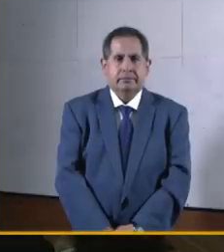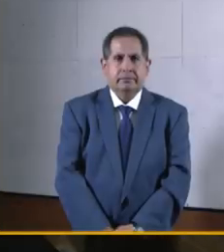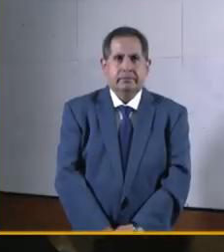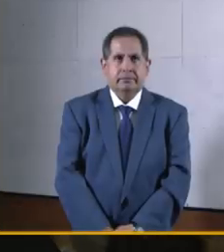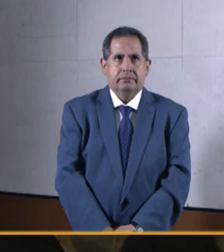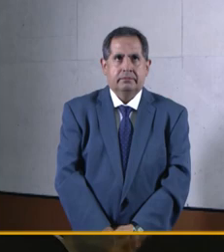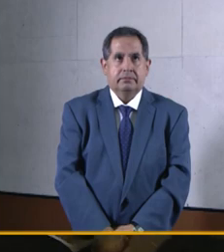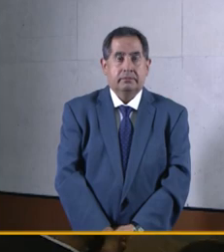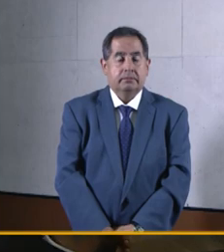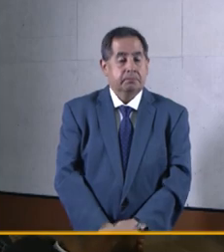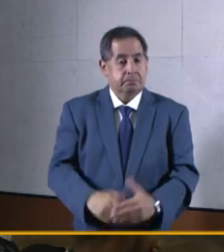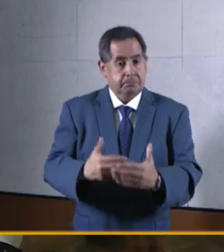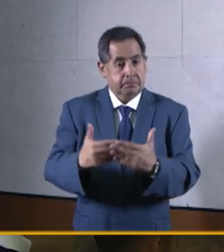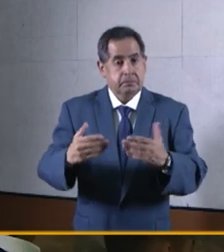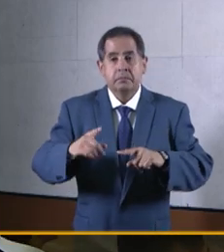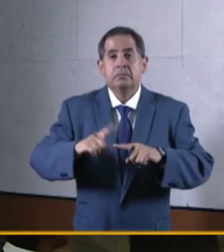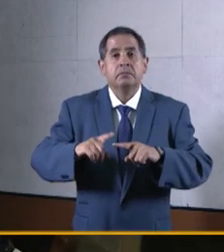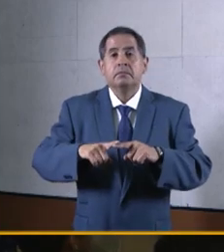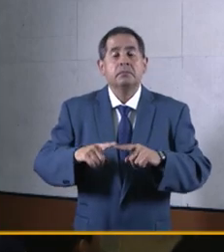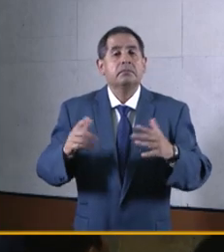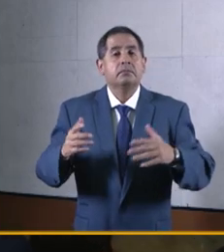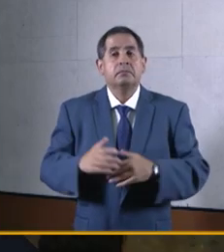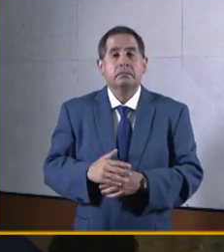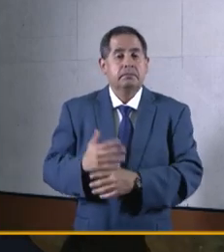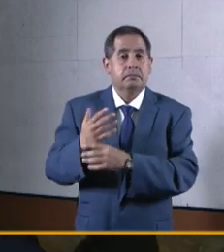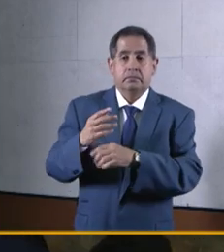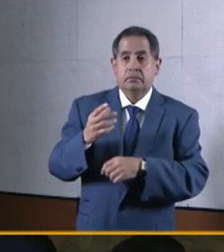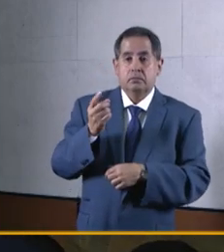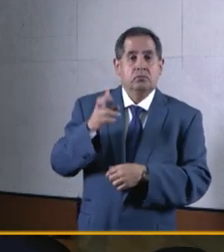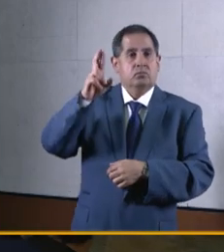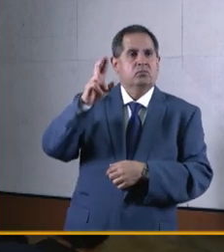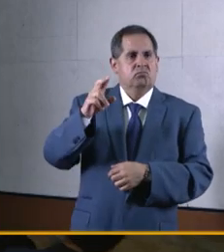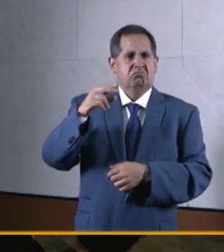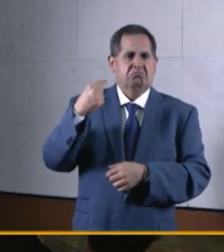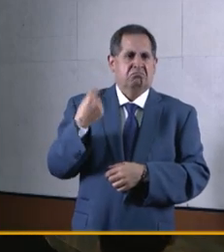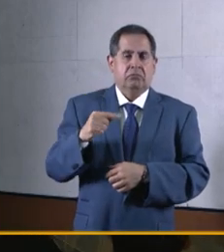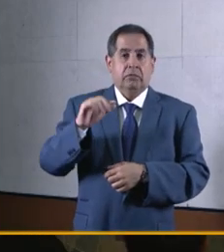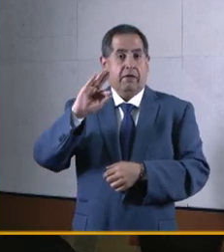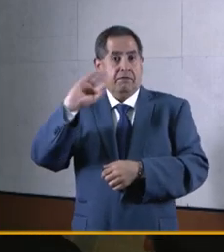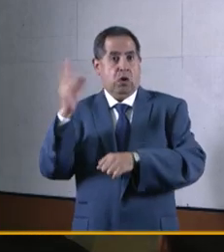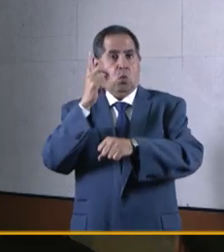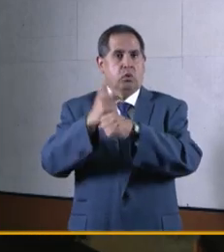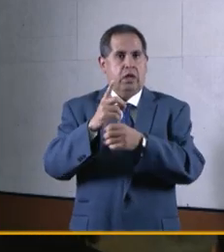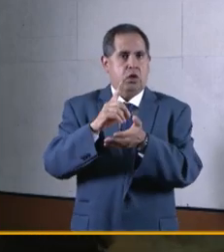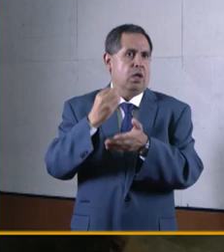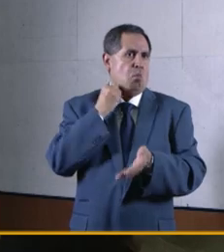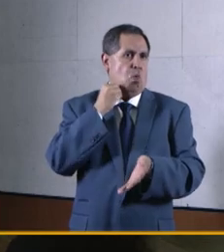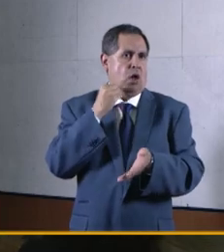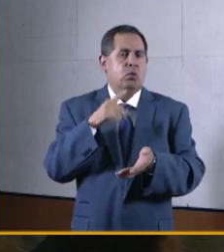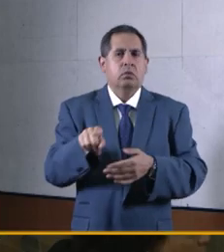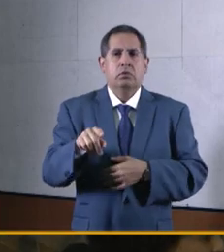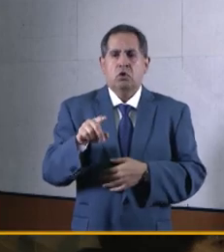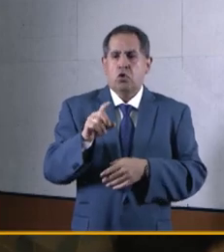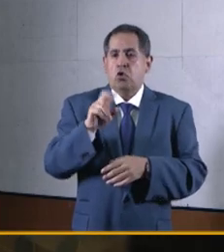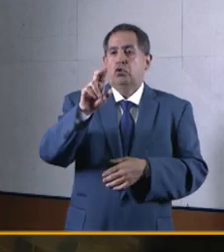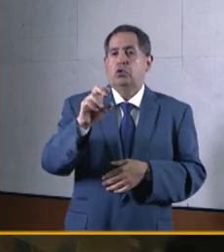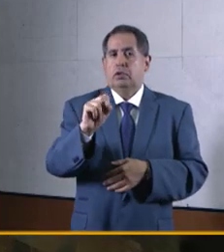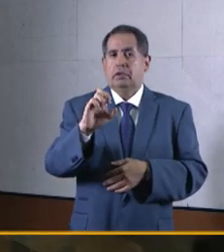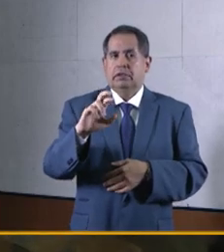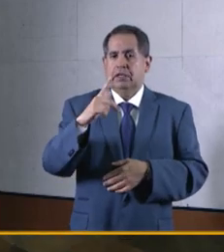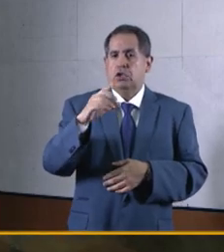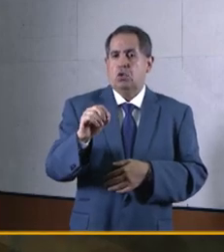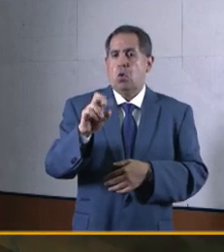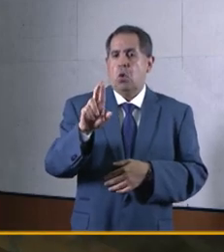hace uso de la palabra el profesor emérito de la facultad de derecho doctor sergio garcía